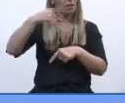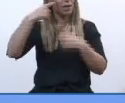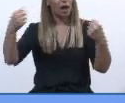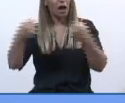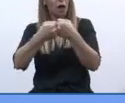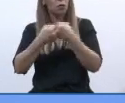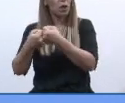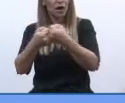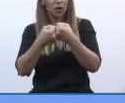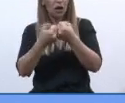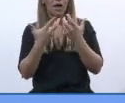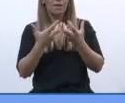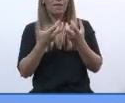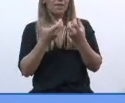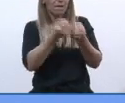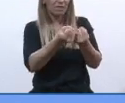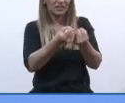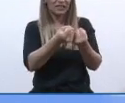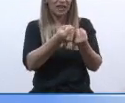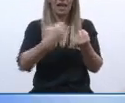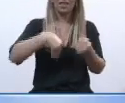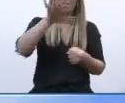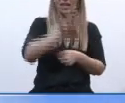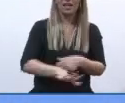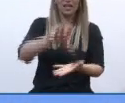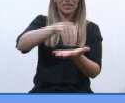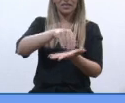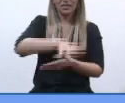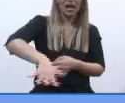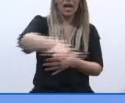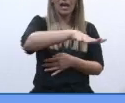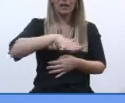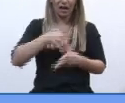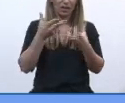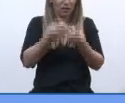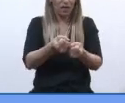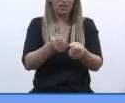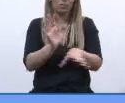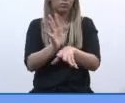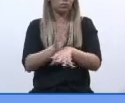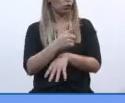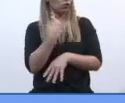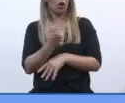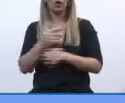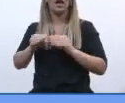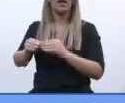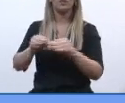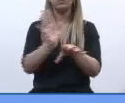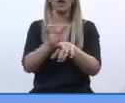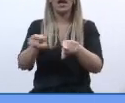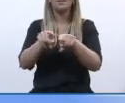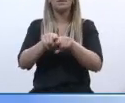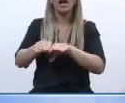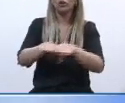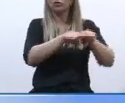defensa total de la tierra y la utilización de la tierra como hermanos y no como enemigos unos de otros. Las soluciones han